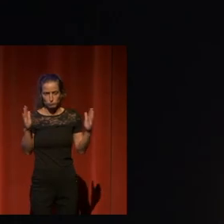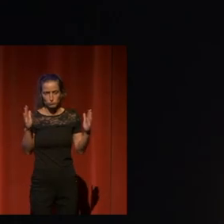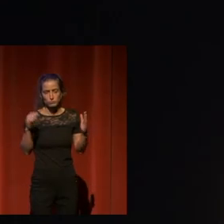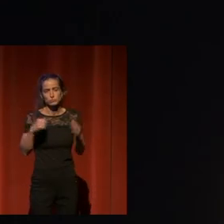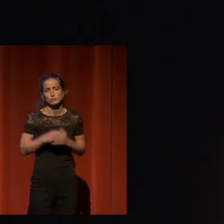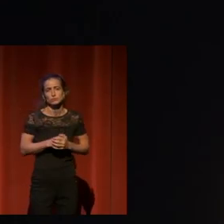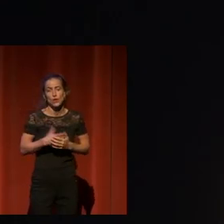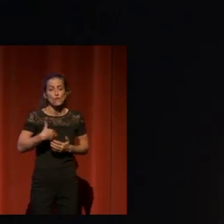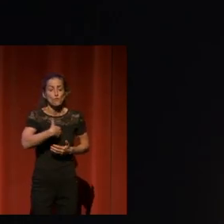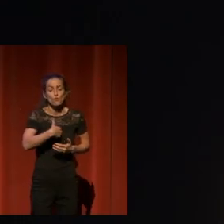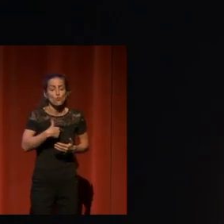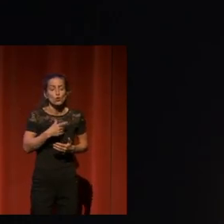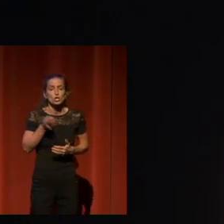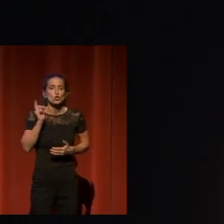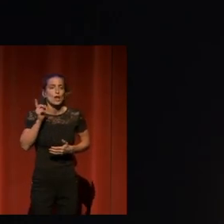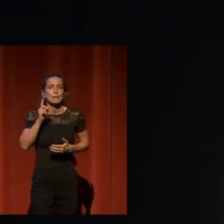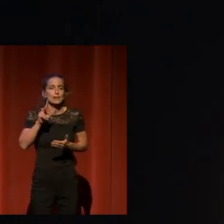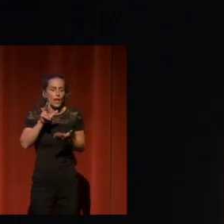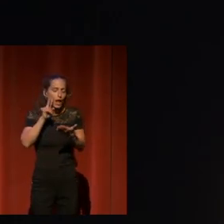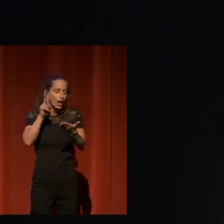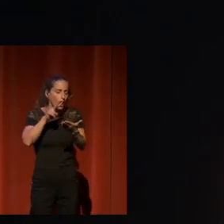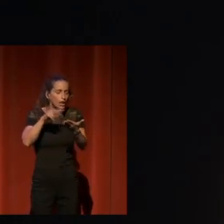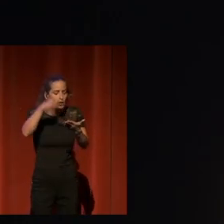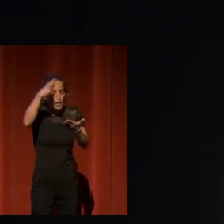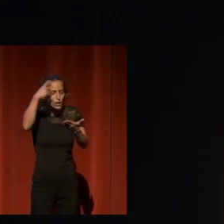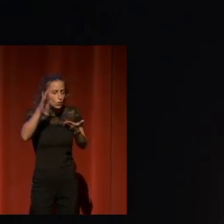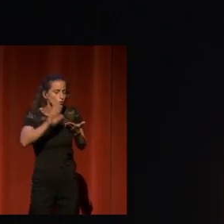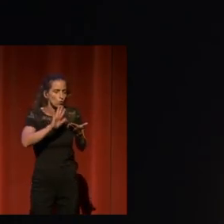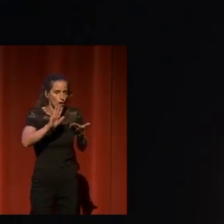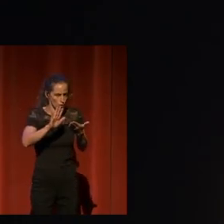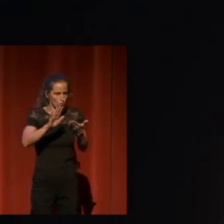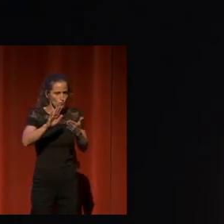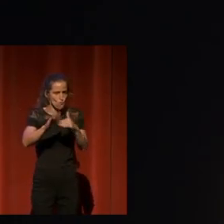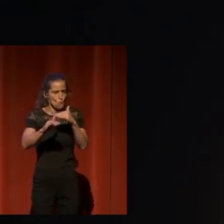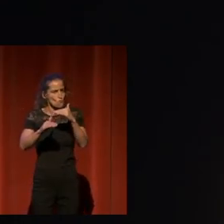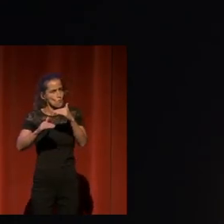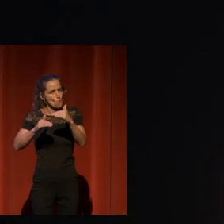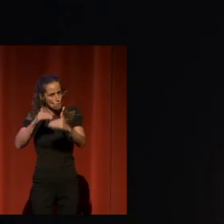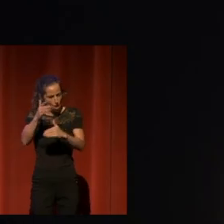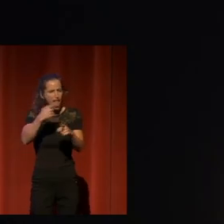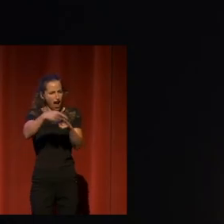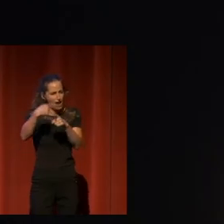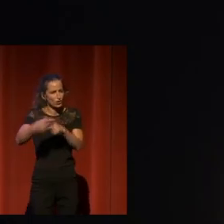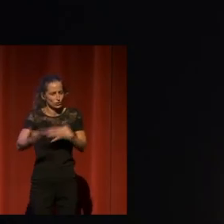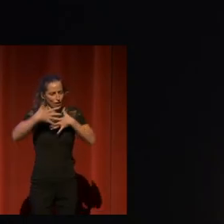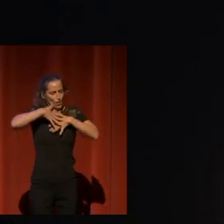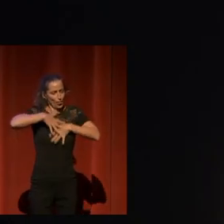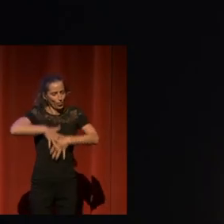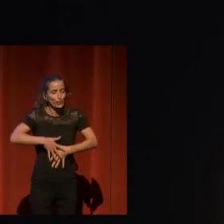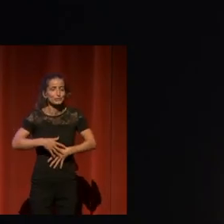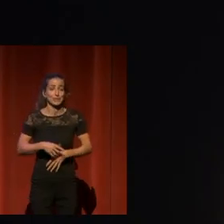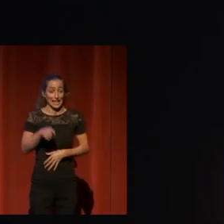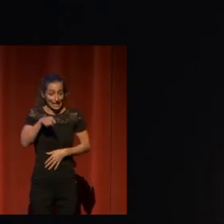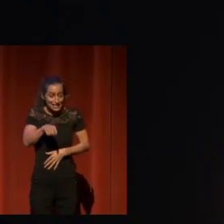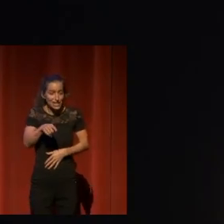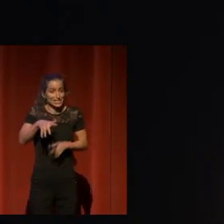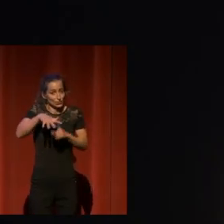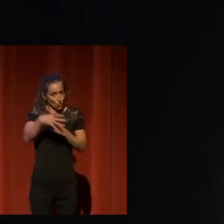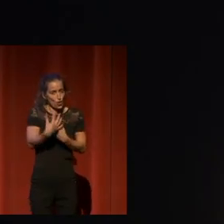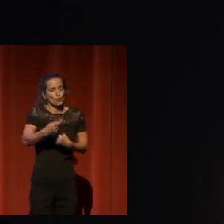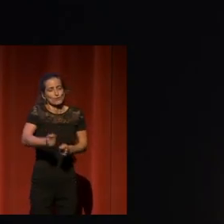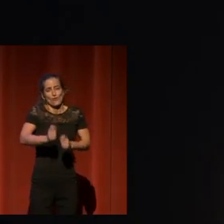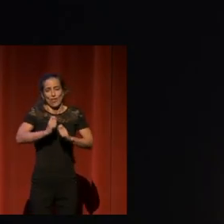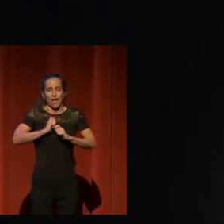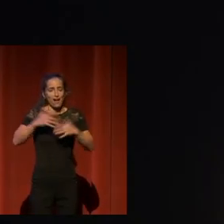y trascienden lo meramente literario y lo meramente cultural. Y eso nos da mucha alegría, porque nos hacen pensar que